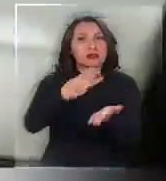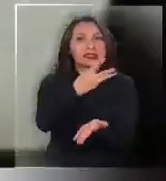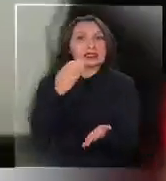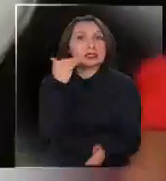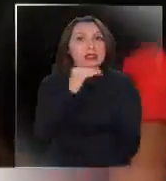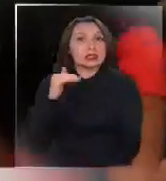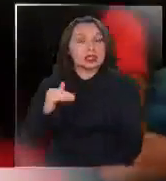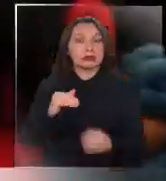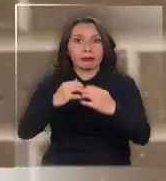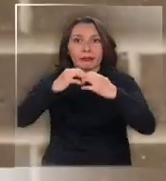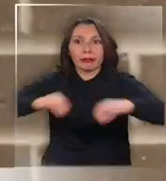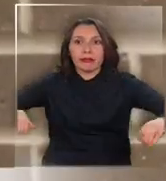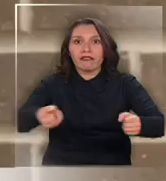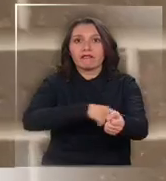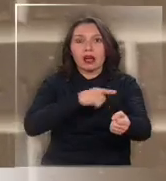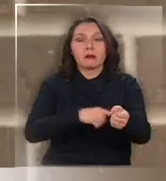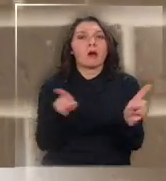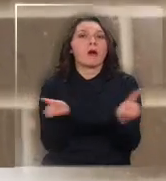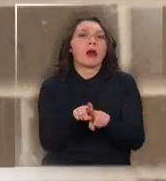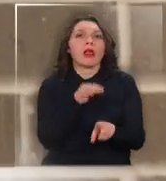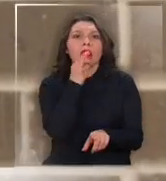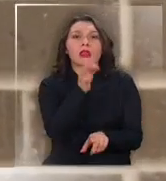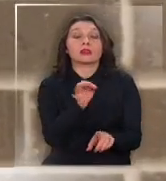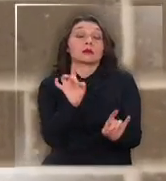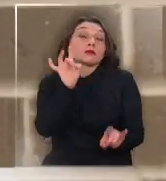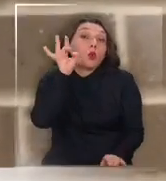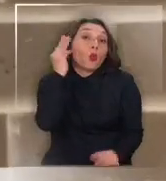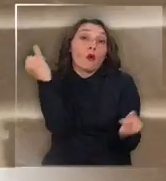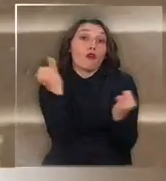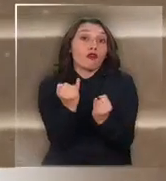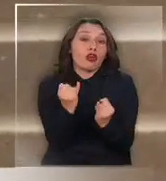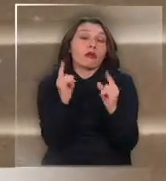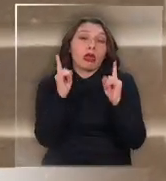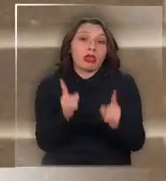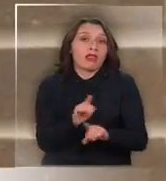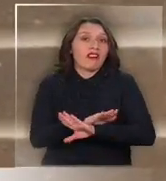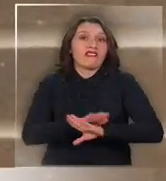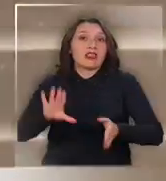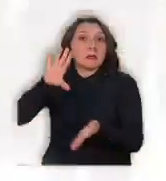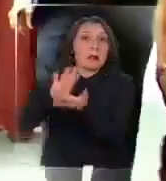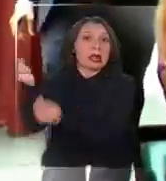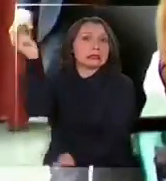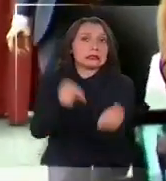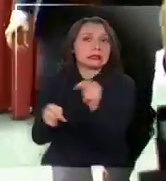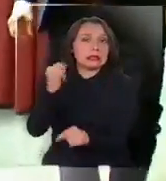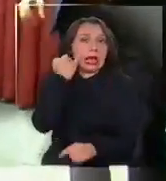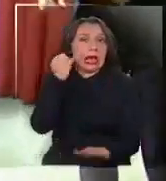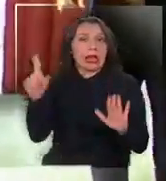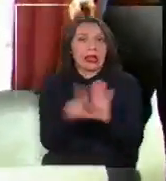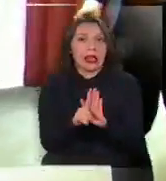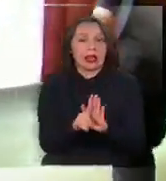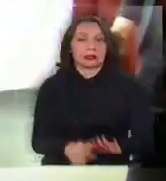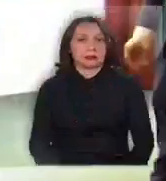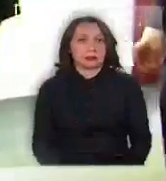2.300 niños de sus familias bajo el argumento de que es la única manera de terminar la inmigración ilegal.